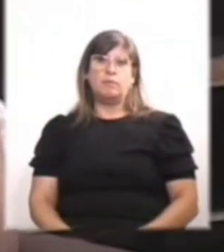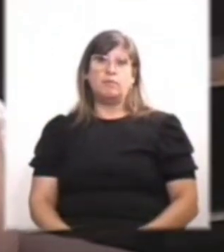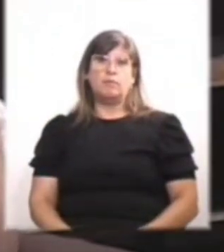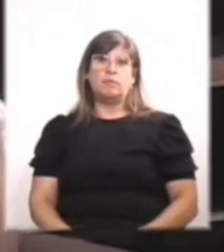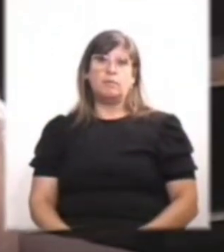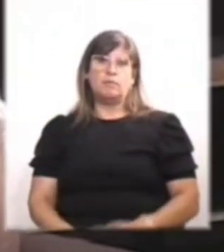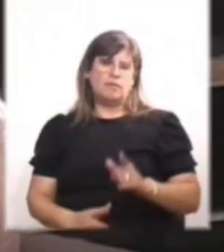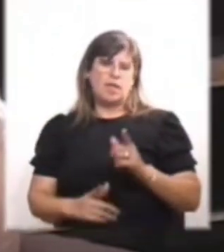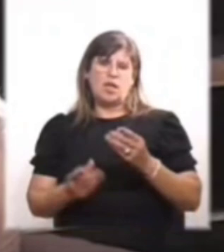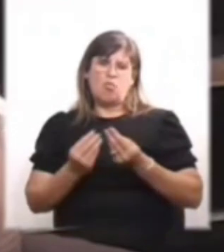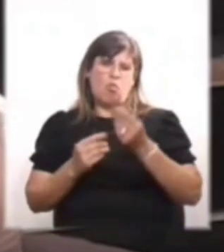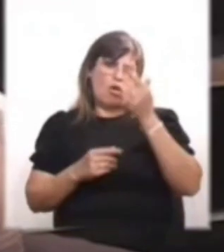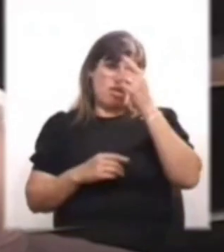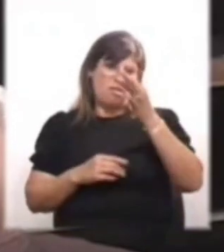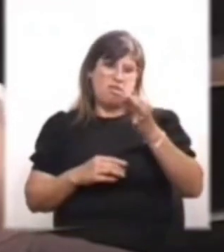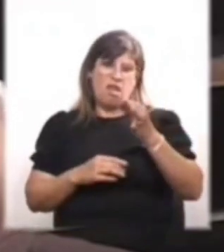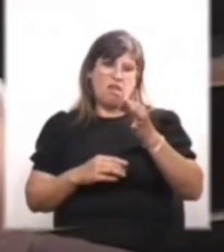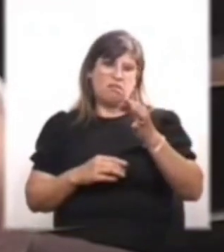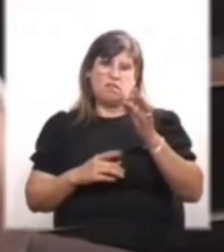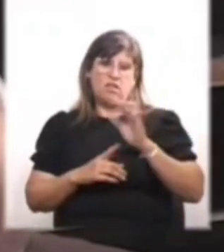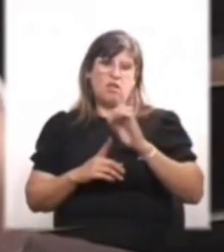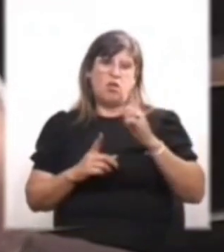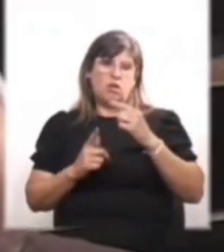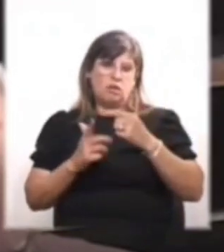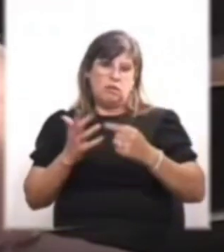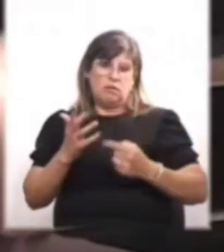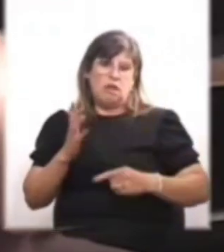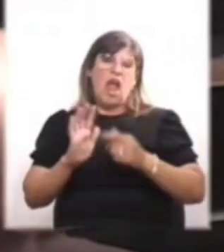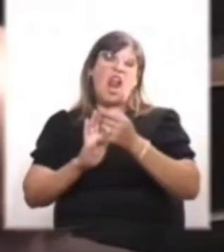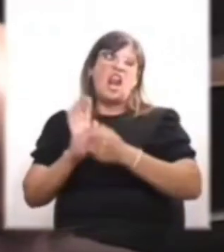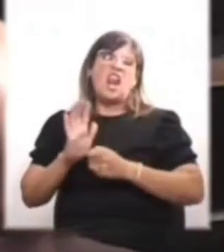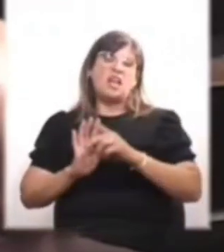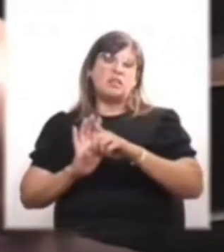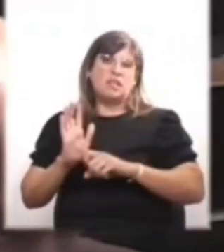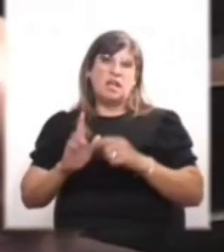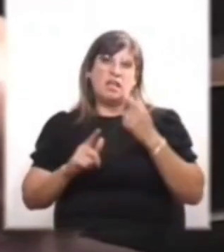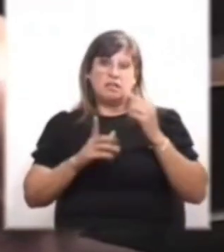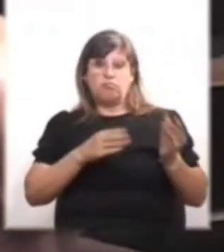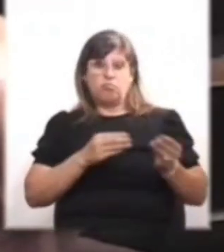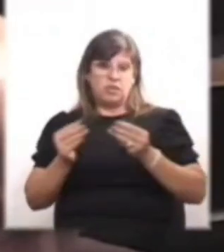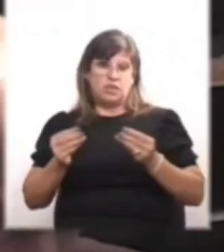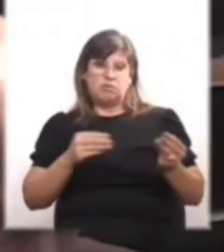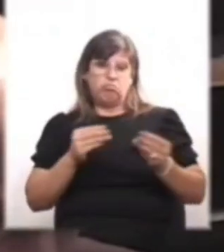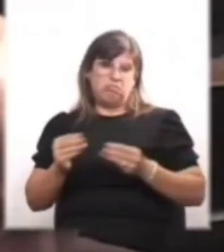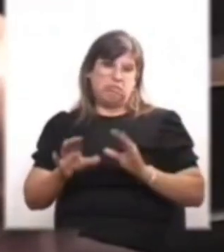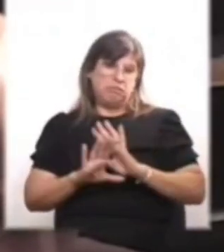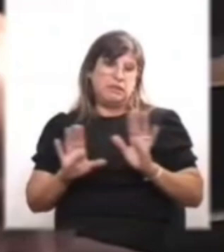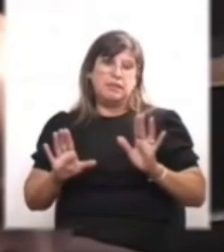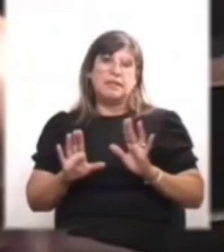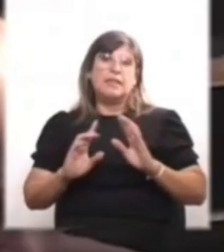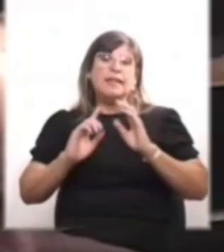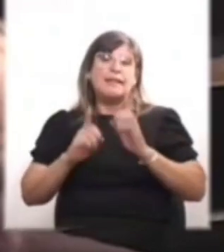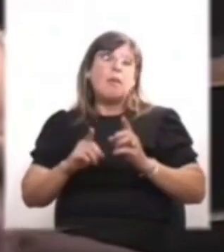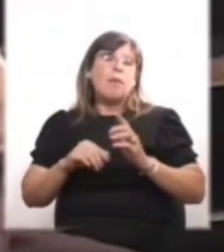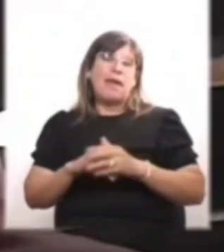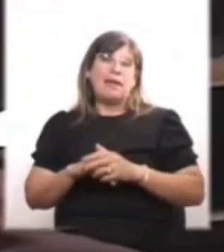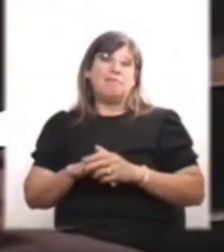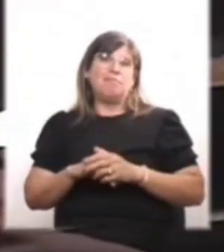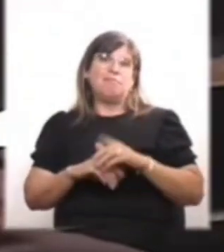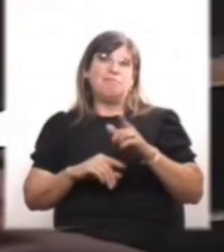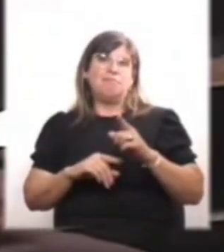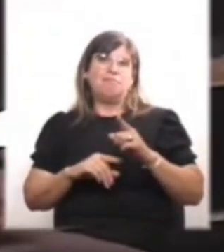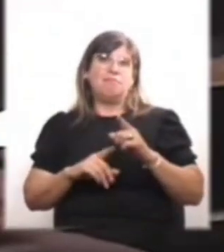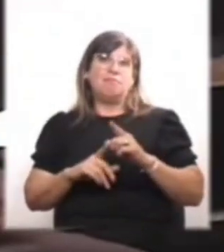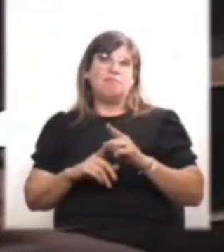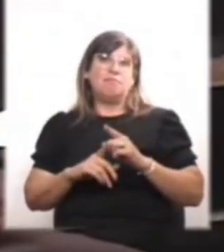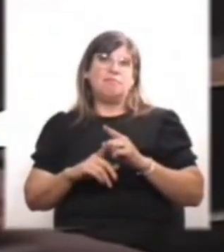Es muy técnico, digamos, es una enumeración de artículos y leyes que dice transfiérese, y también los